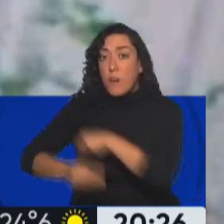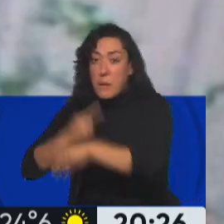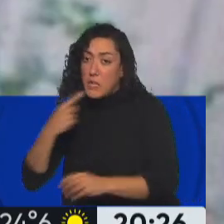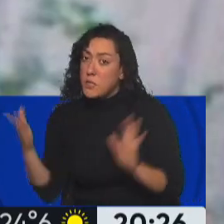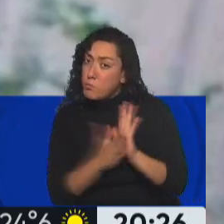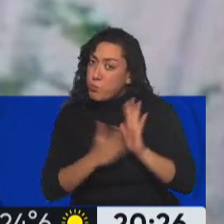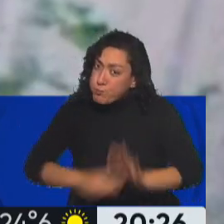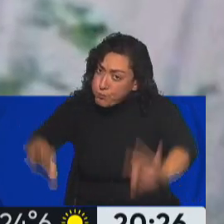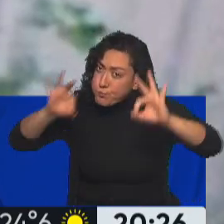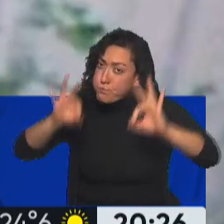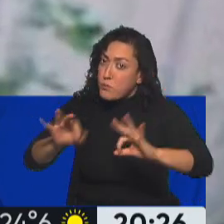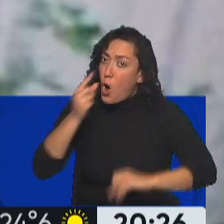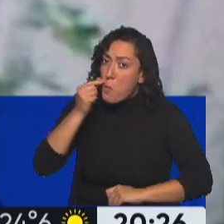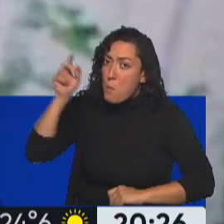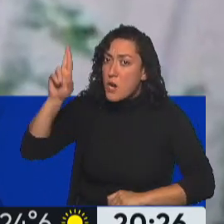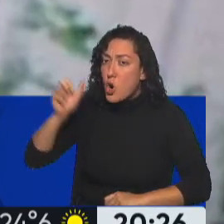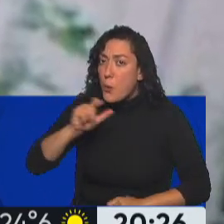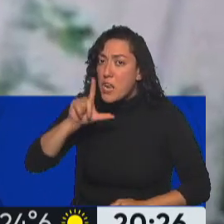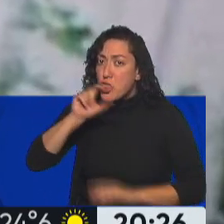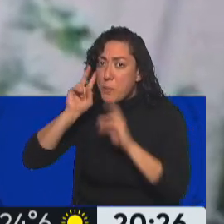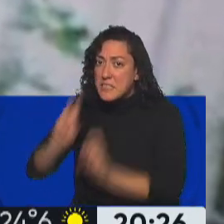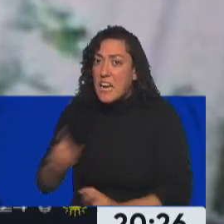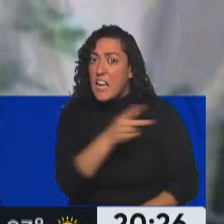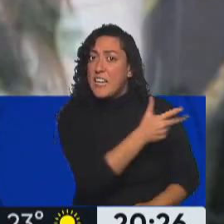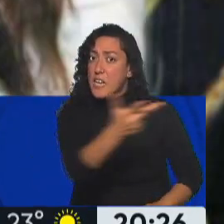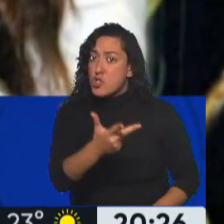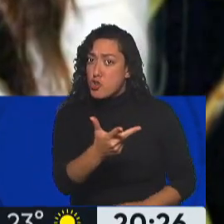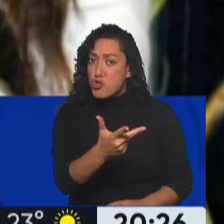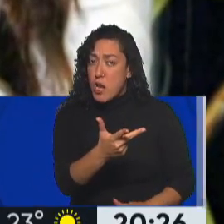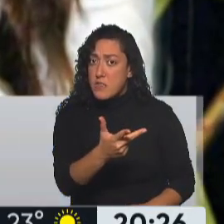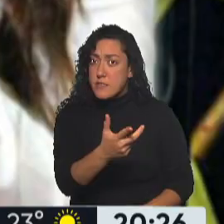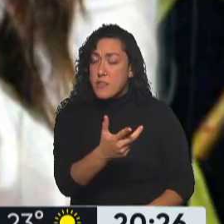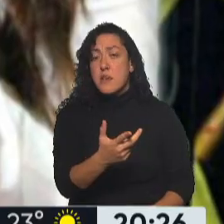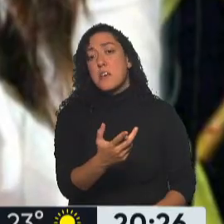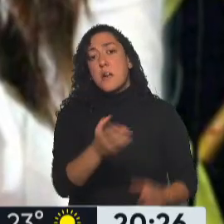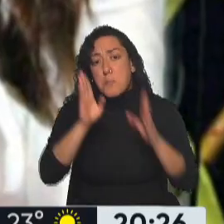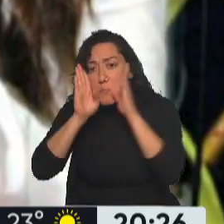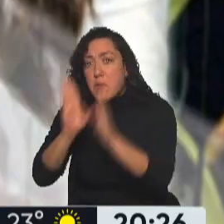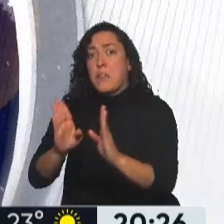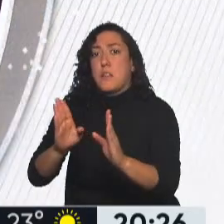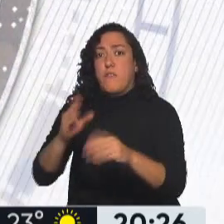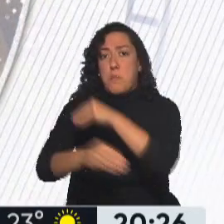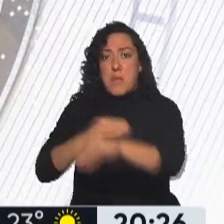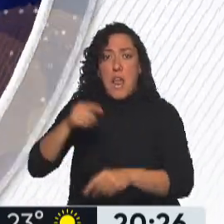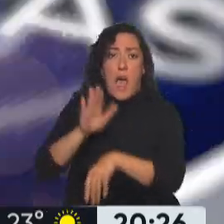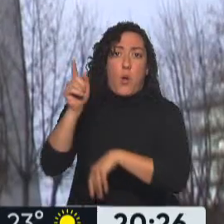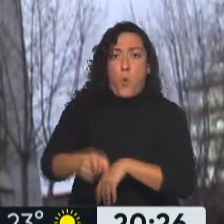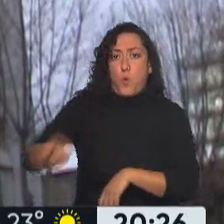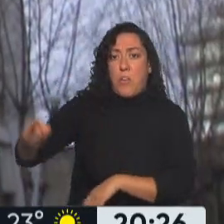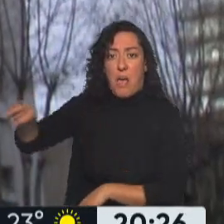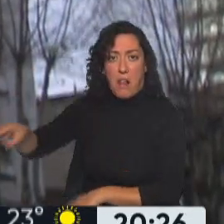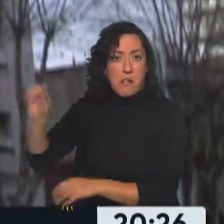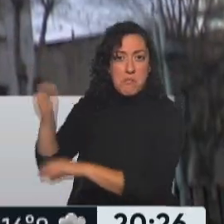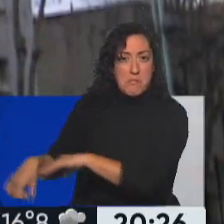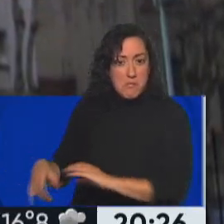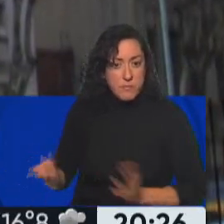suficientes para investigar a Roberto Barzola, pero que los funcionarios judiciales se centraron en ellos. La huelga de